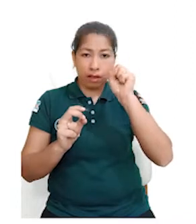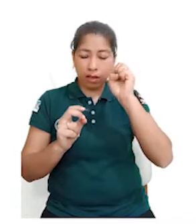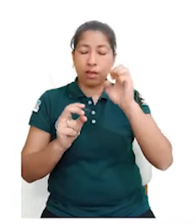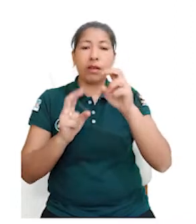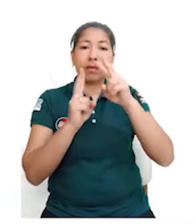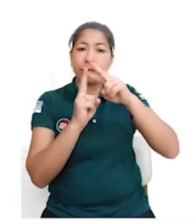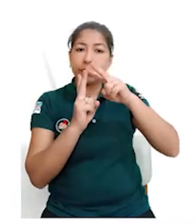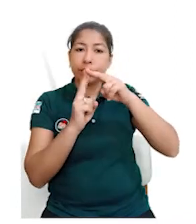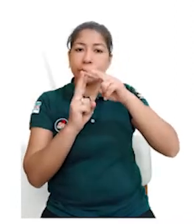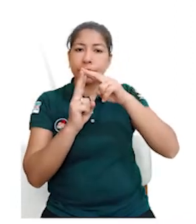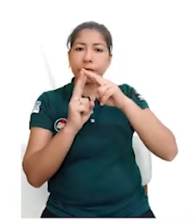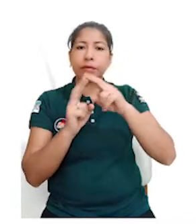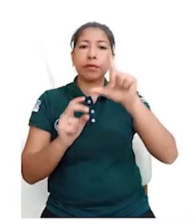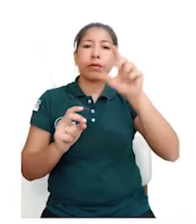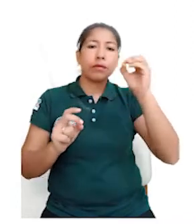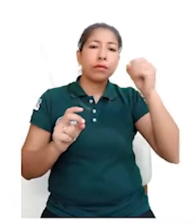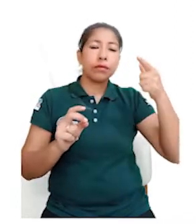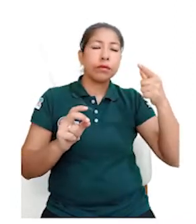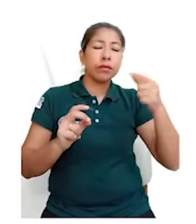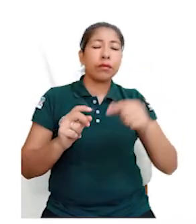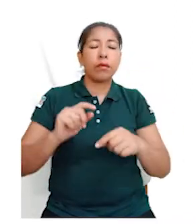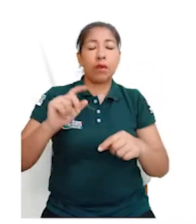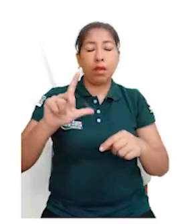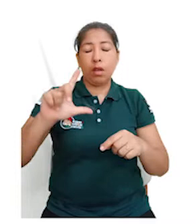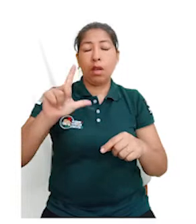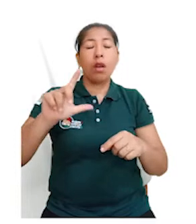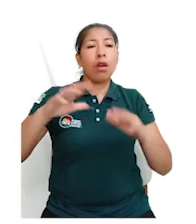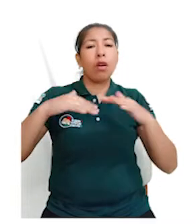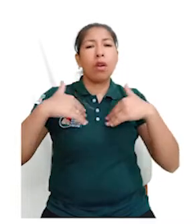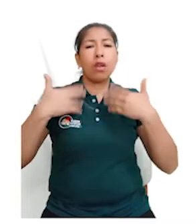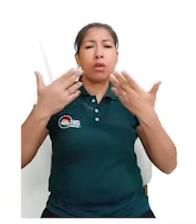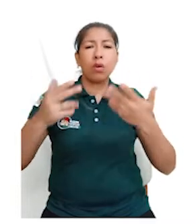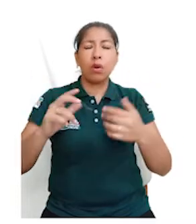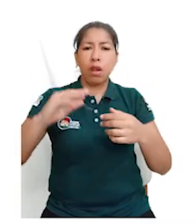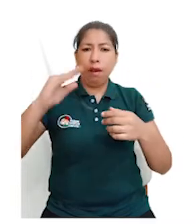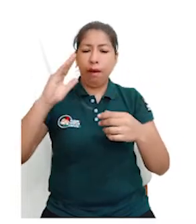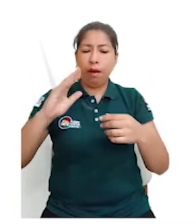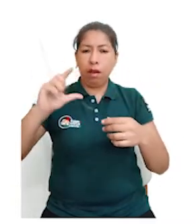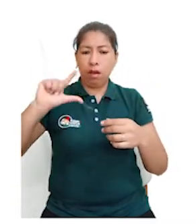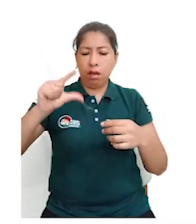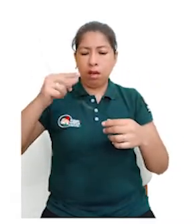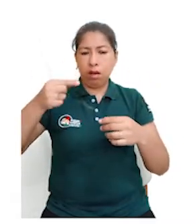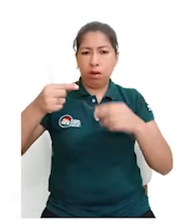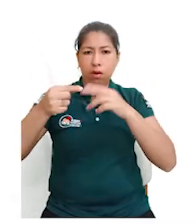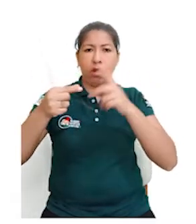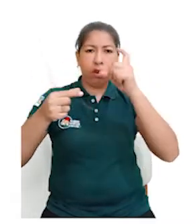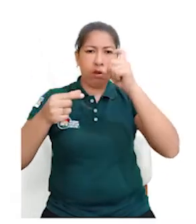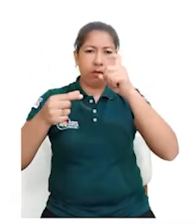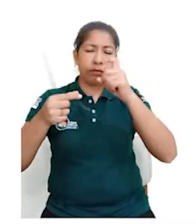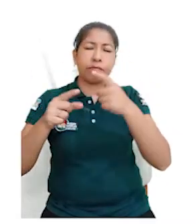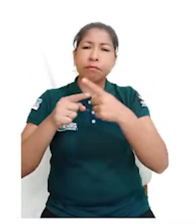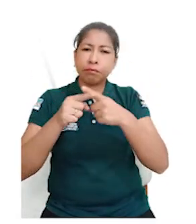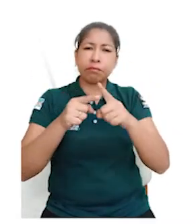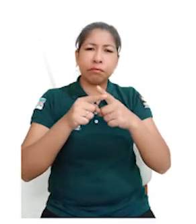la variable aparece como argumento o base de un logaritmo. Existen diferentes métodos para resolver este tipo